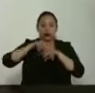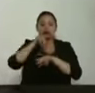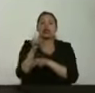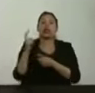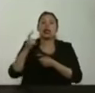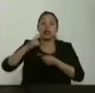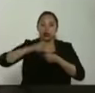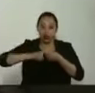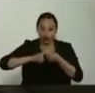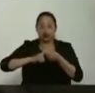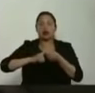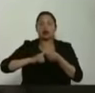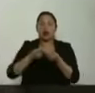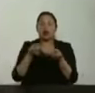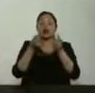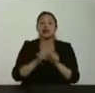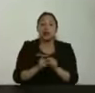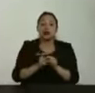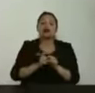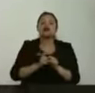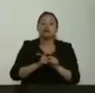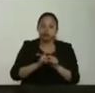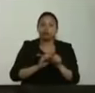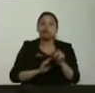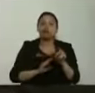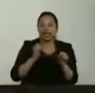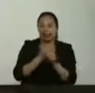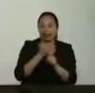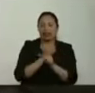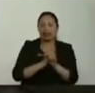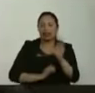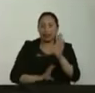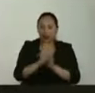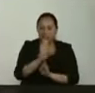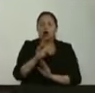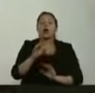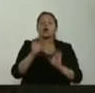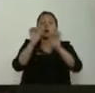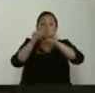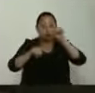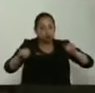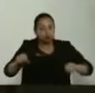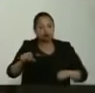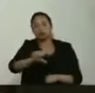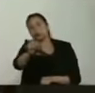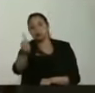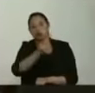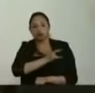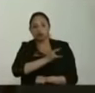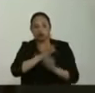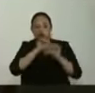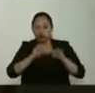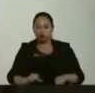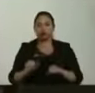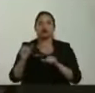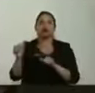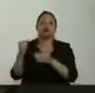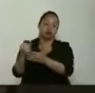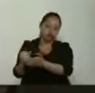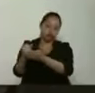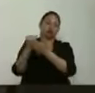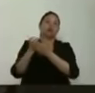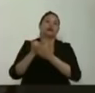y desempeño, y también con la posibilidad de que otras universidades, las que puedan por sus ingresos, contribuyan a